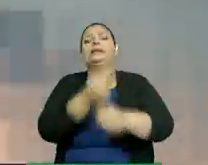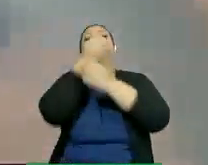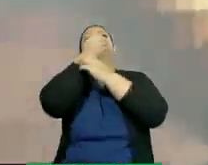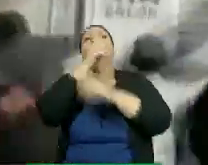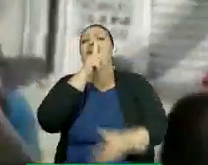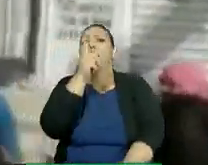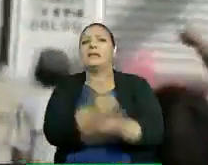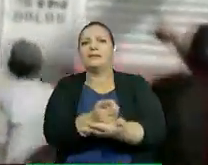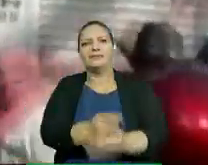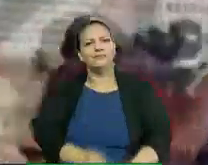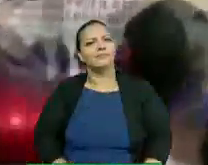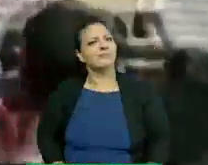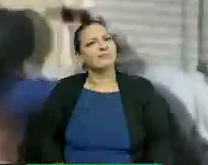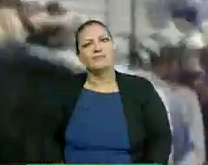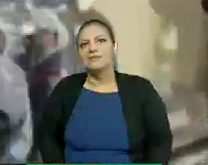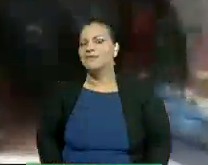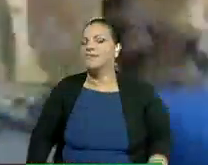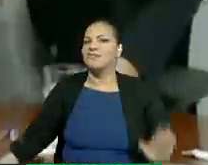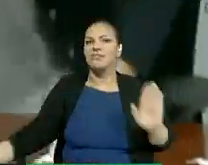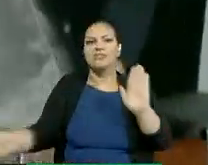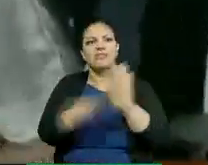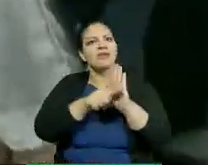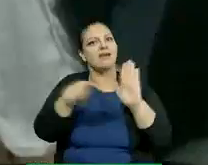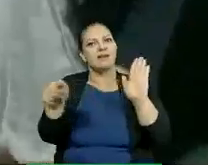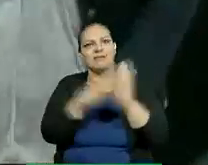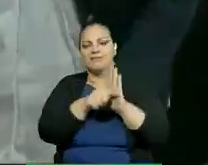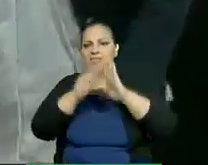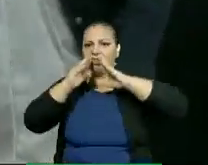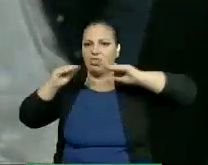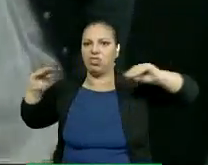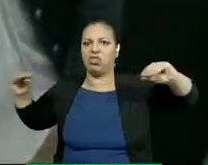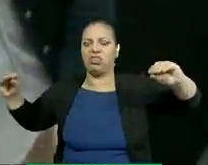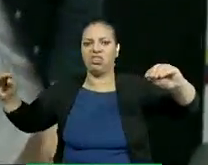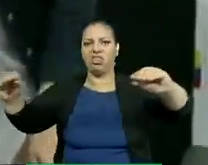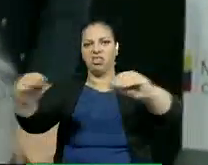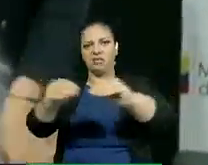buscan generar un miedo generalizado. En Quito informó Iván Casamen.